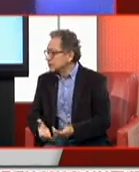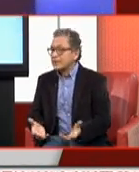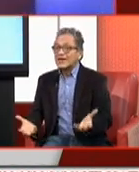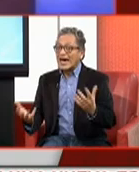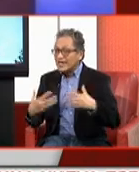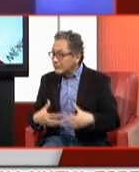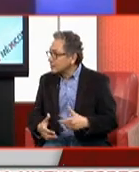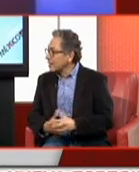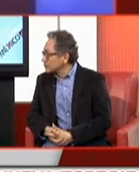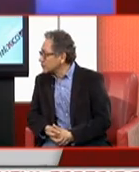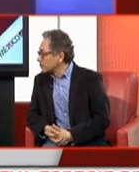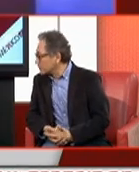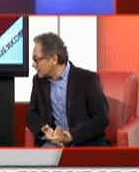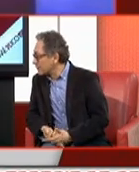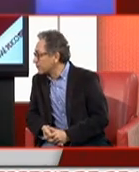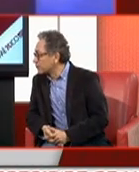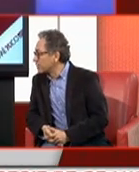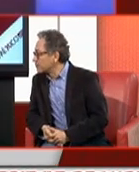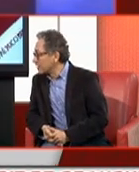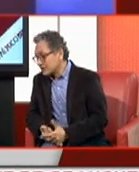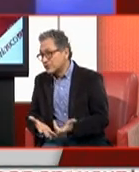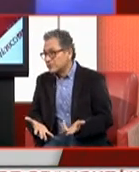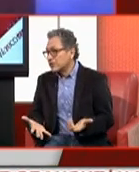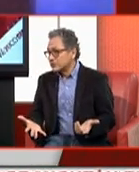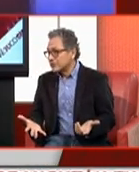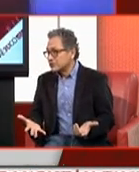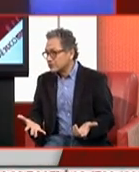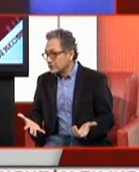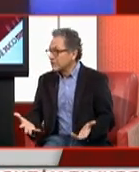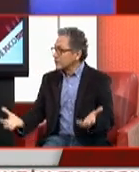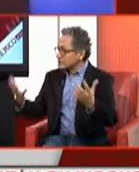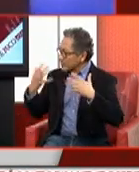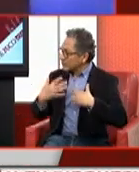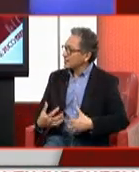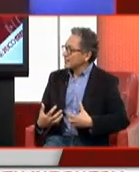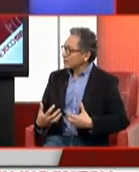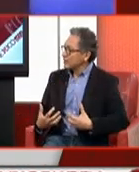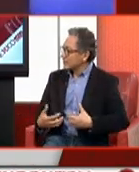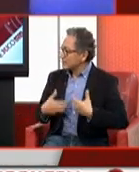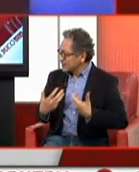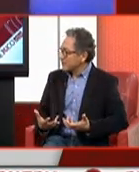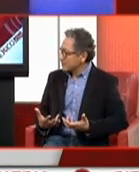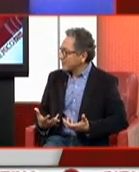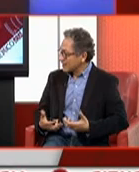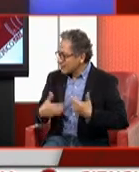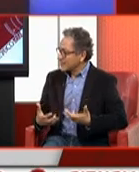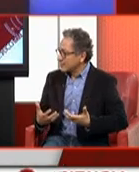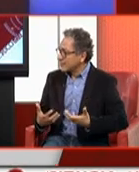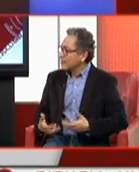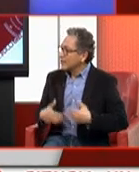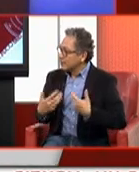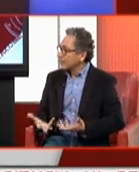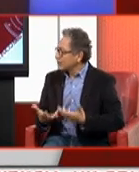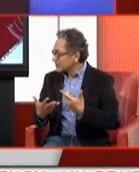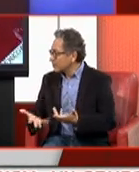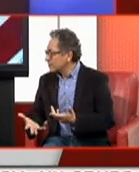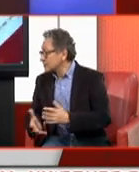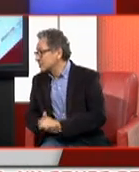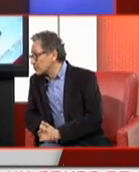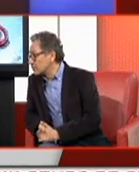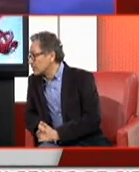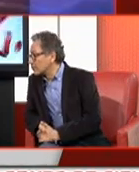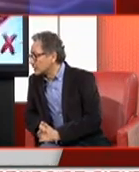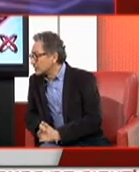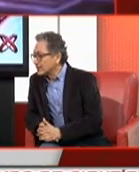de dulce, alimentarnos con ella en forma de pan, y es como una contradicción. O sea, el pan te alimenta y te da vida, te da energía, pero